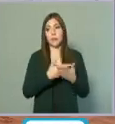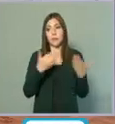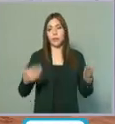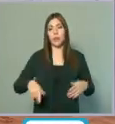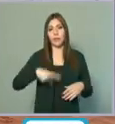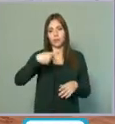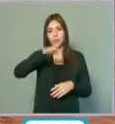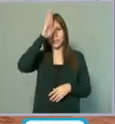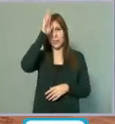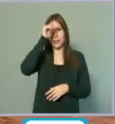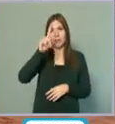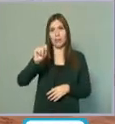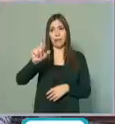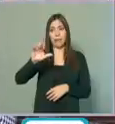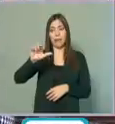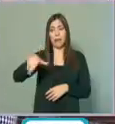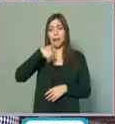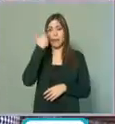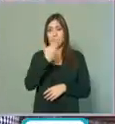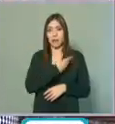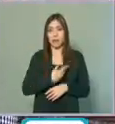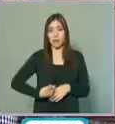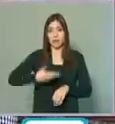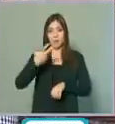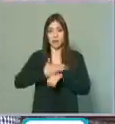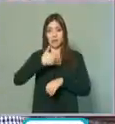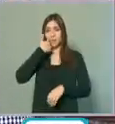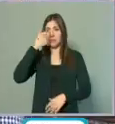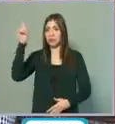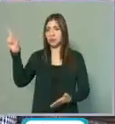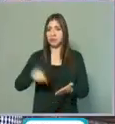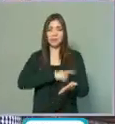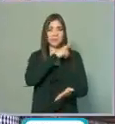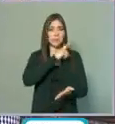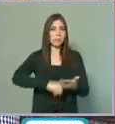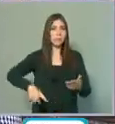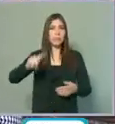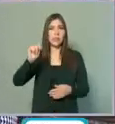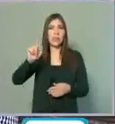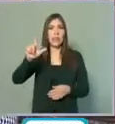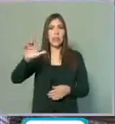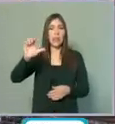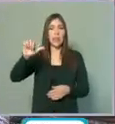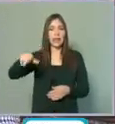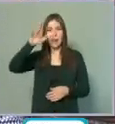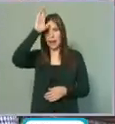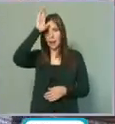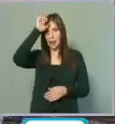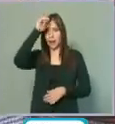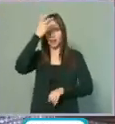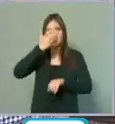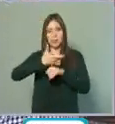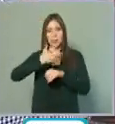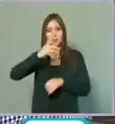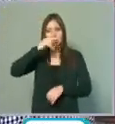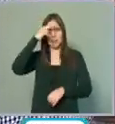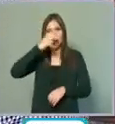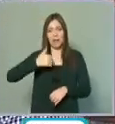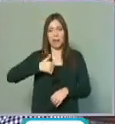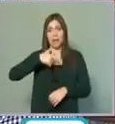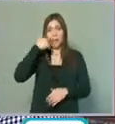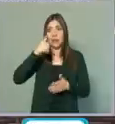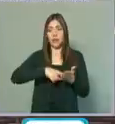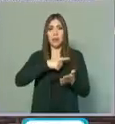tratar de anularlo por completo, pues claro que crece un cierto temor, un cierto miedo a nivel empresarial o comercial en nuestro país,